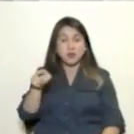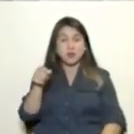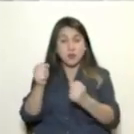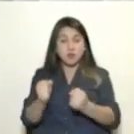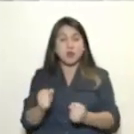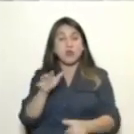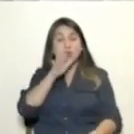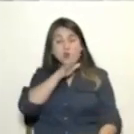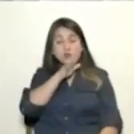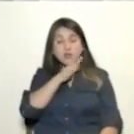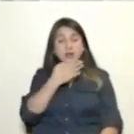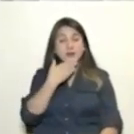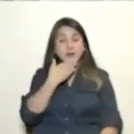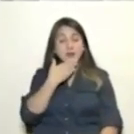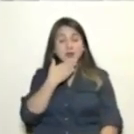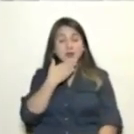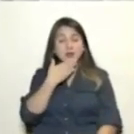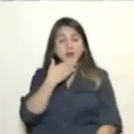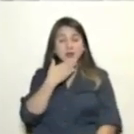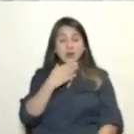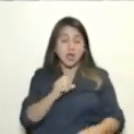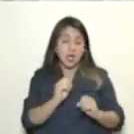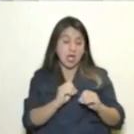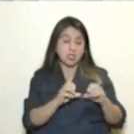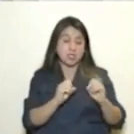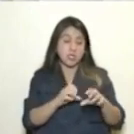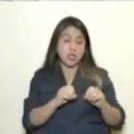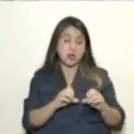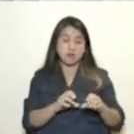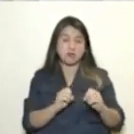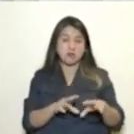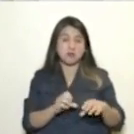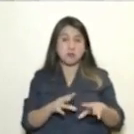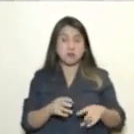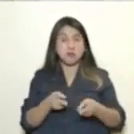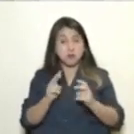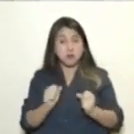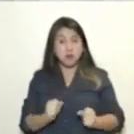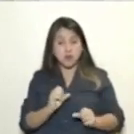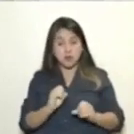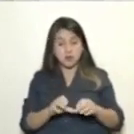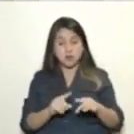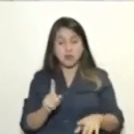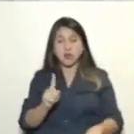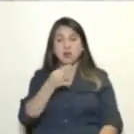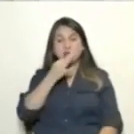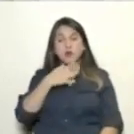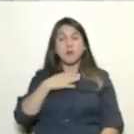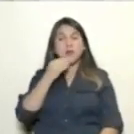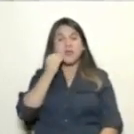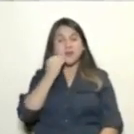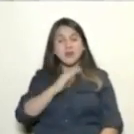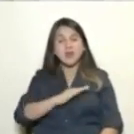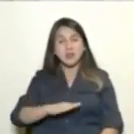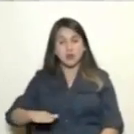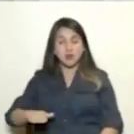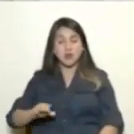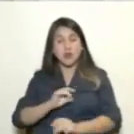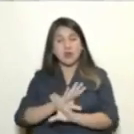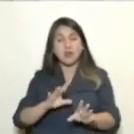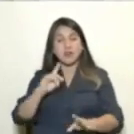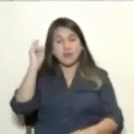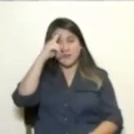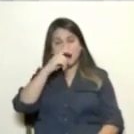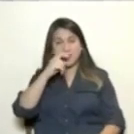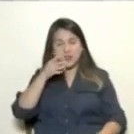puede utilizar también a enseñar. No lo digo por mis nietos, porque mis nietos, claro, les cuesta